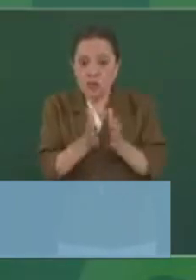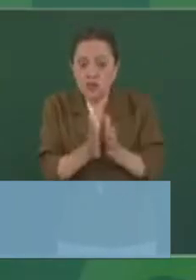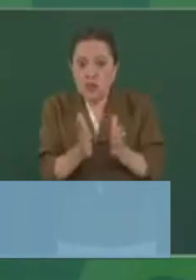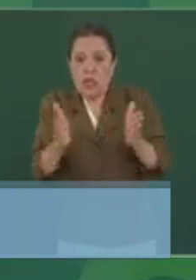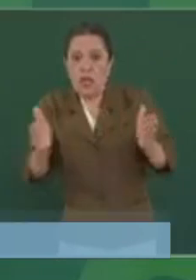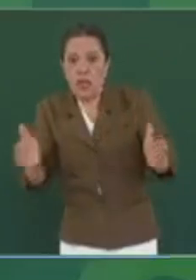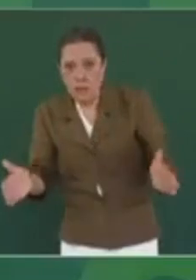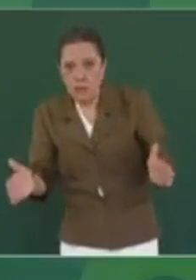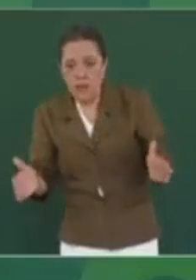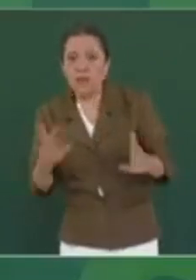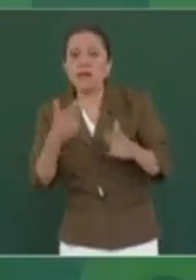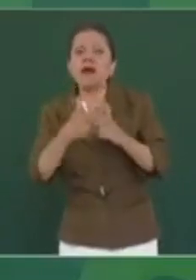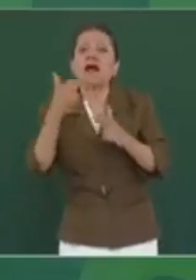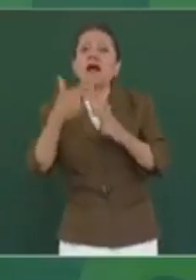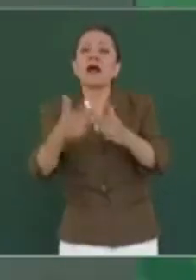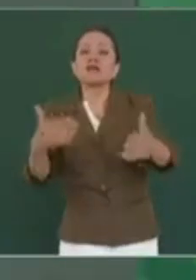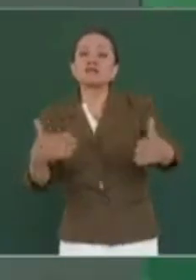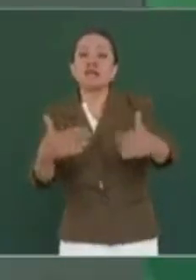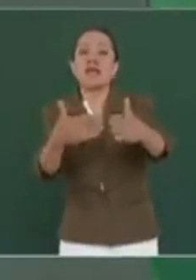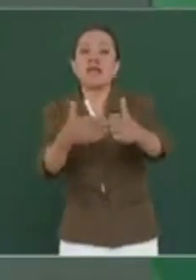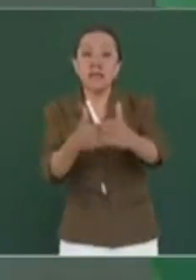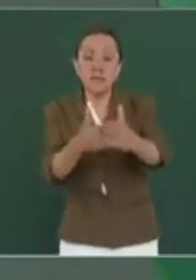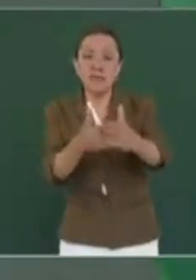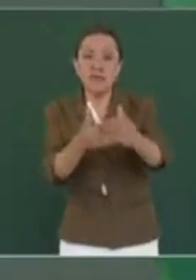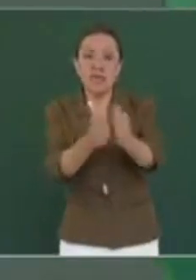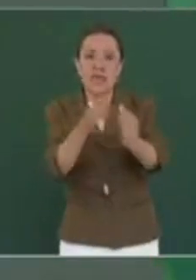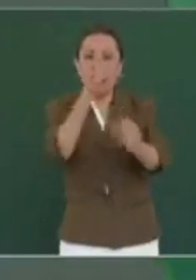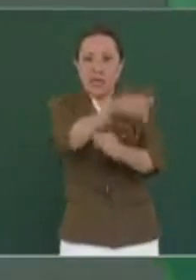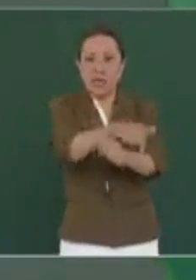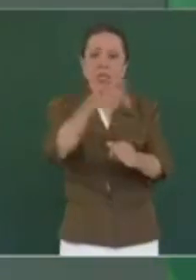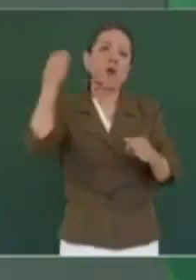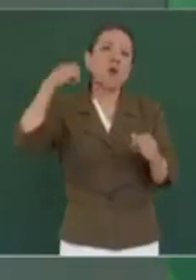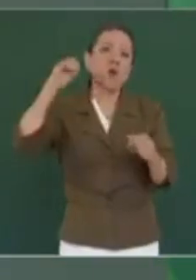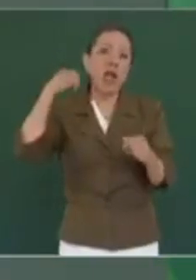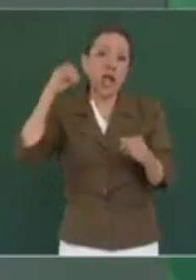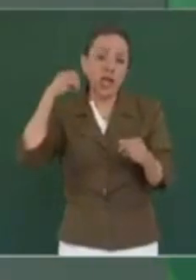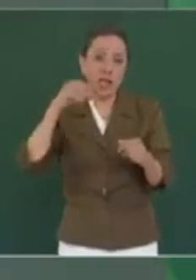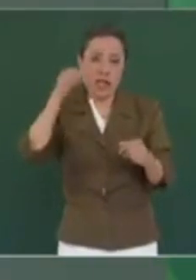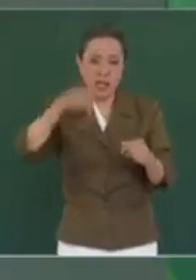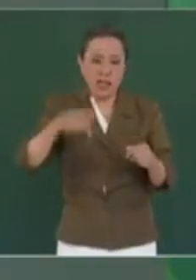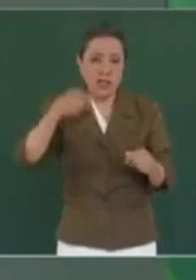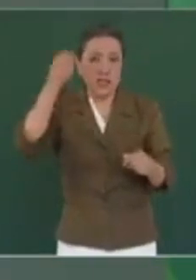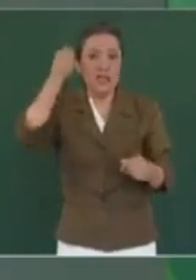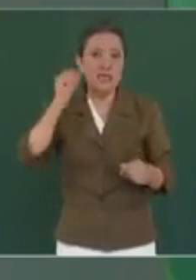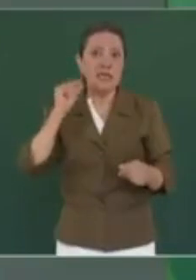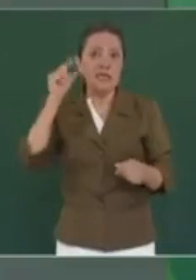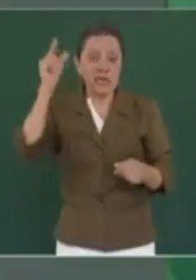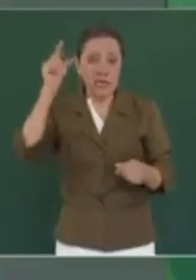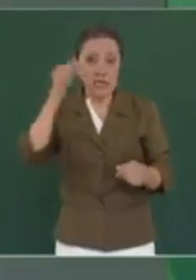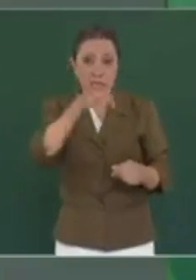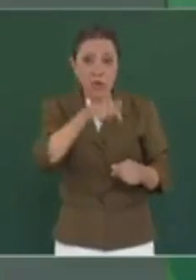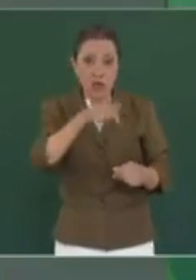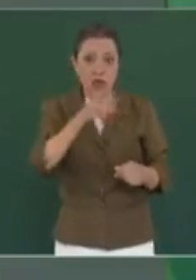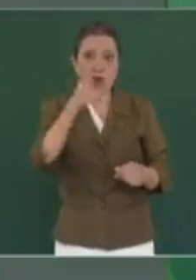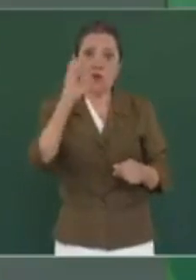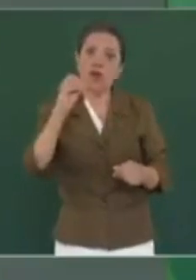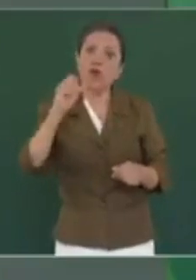hasta los límites con Oaxaca, la carretera de la Costa